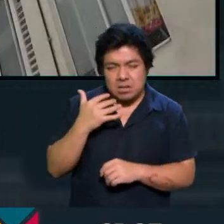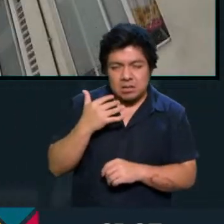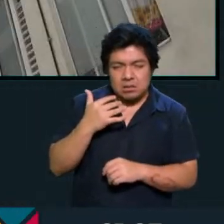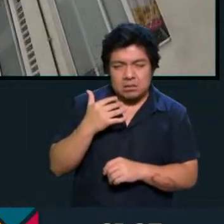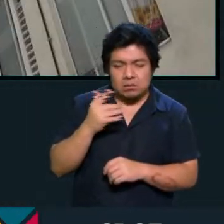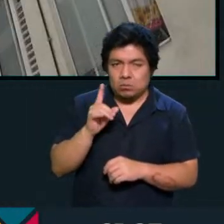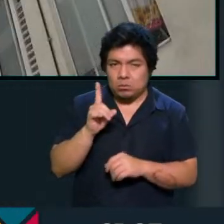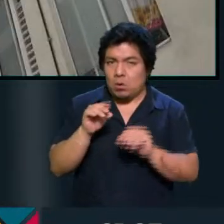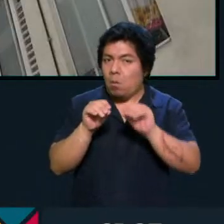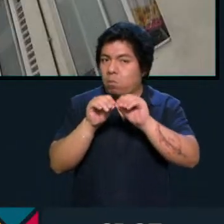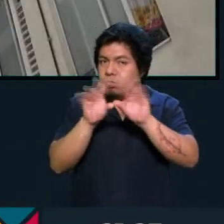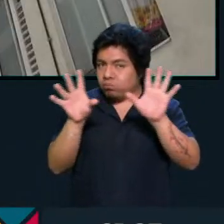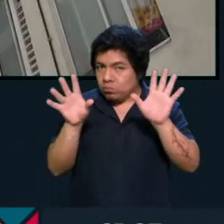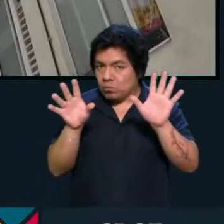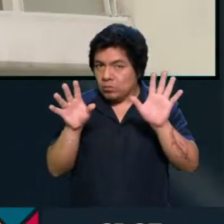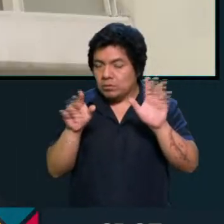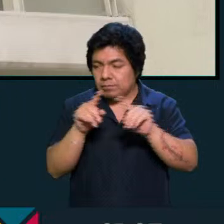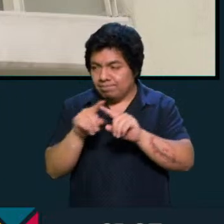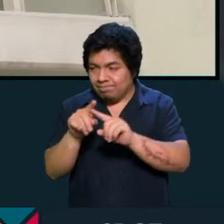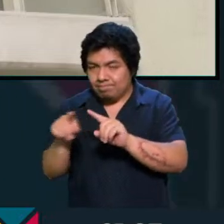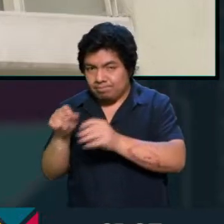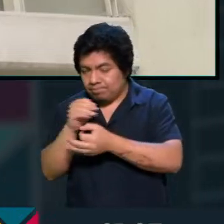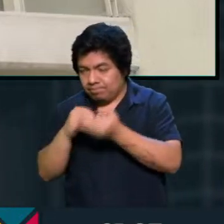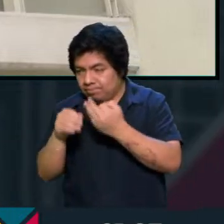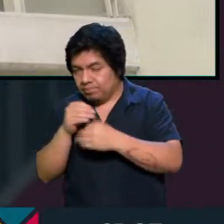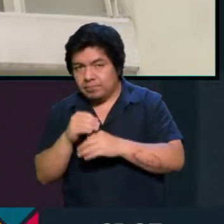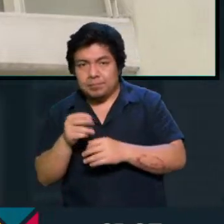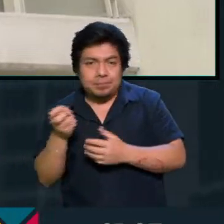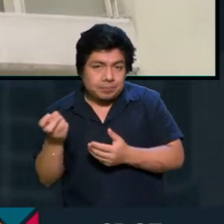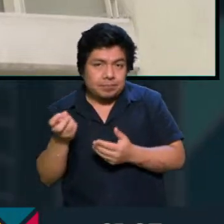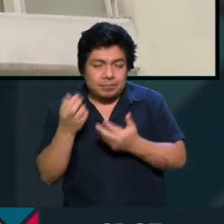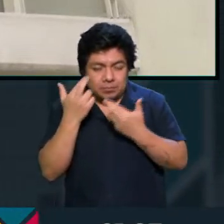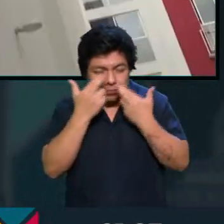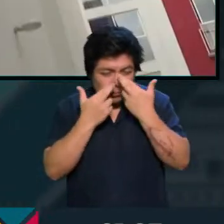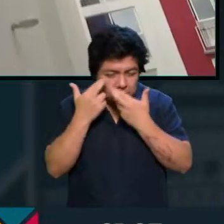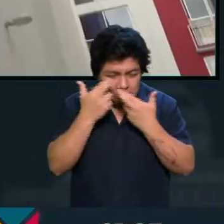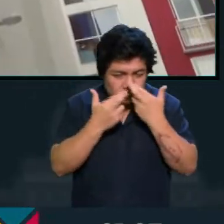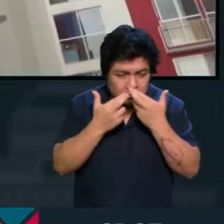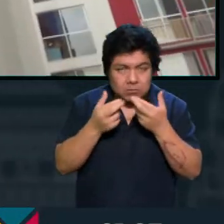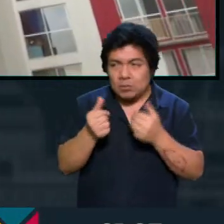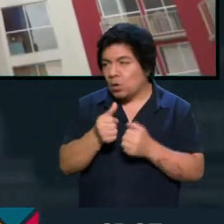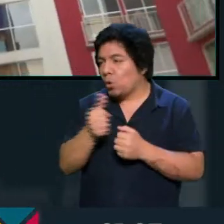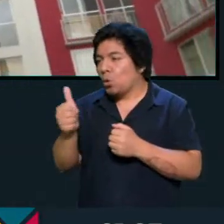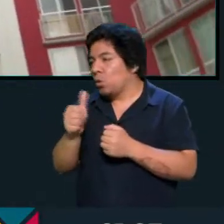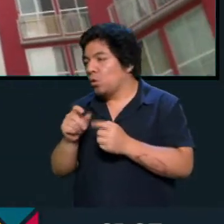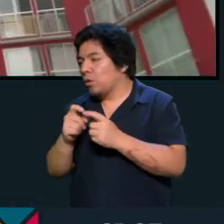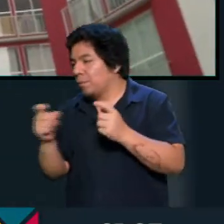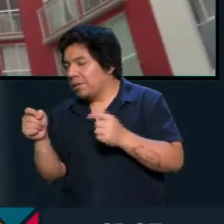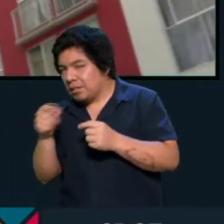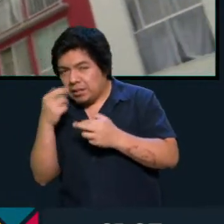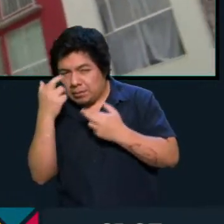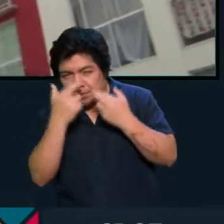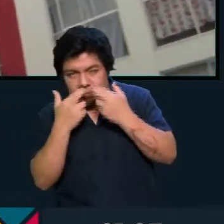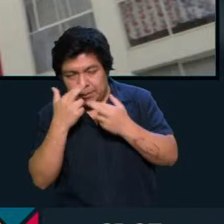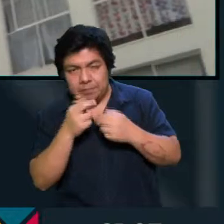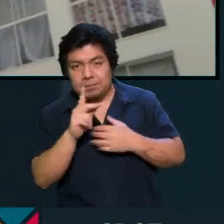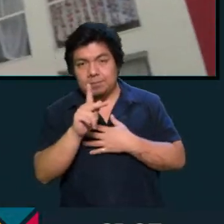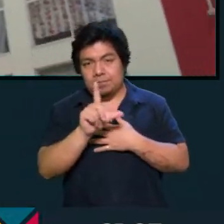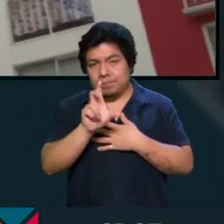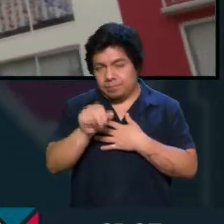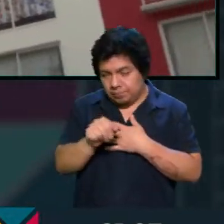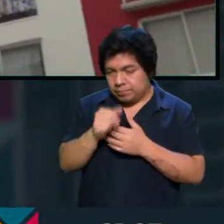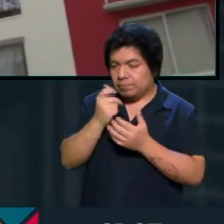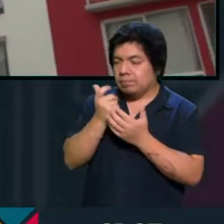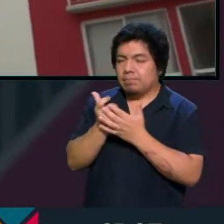porque hay mucha transparencia. Los estados financieros son, repito, auditados por un auditor externo. También los planes financieros,